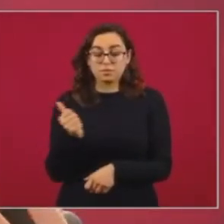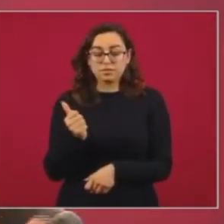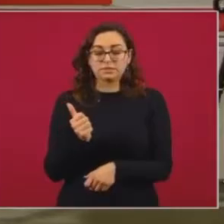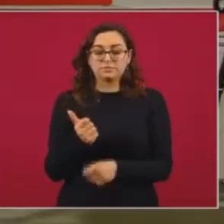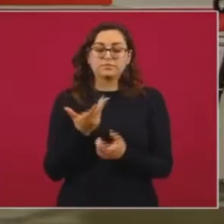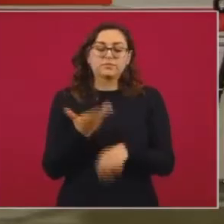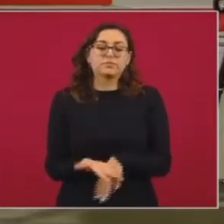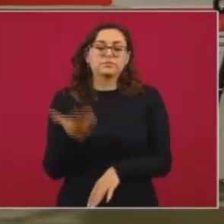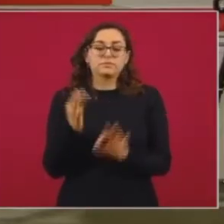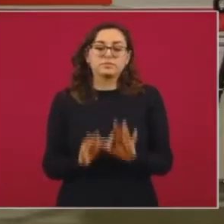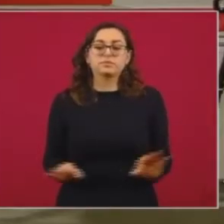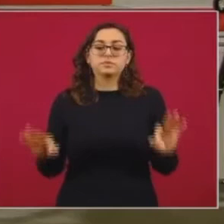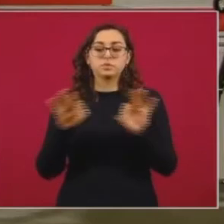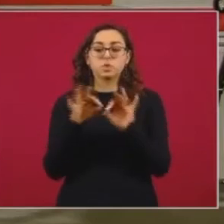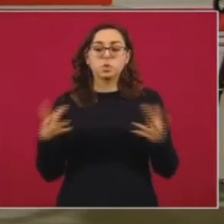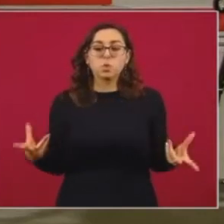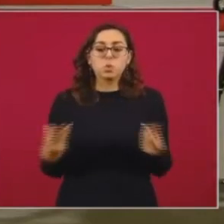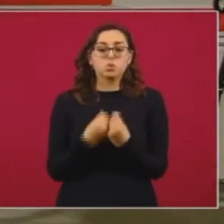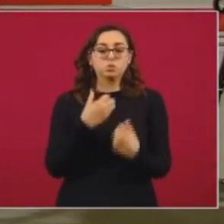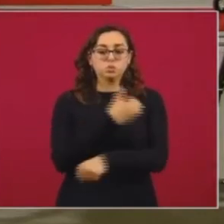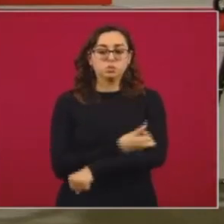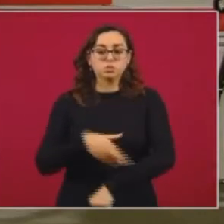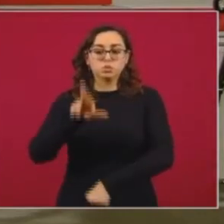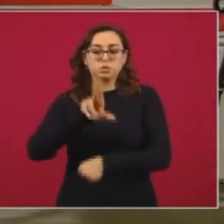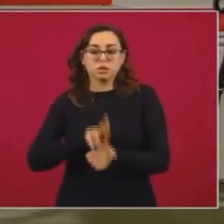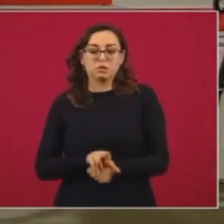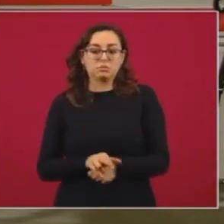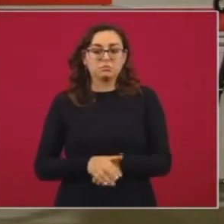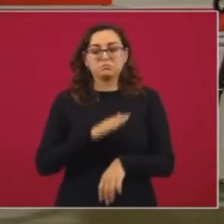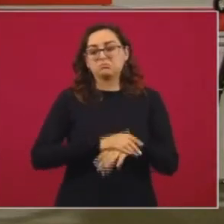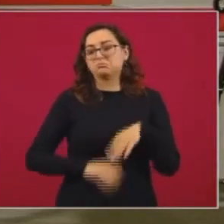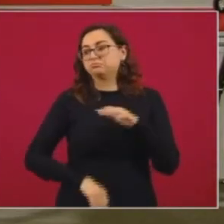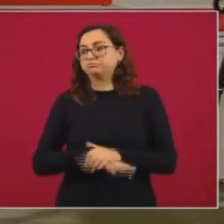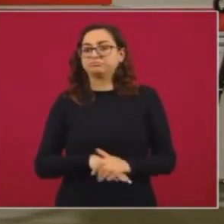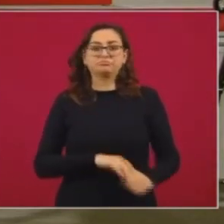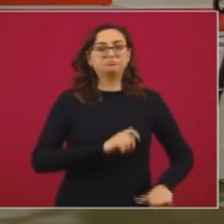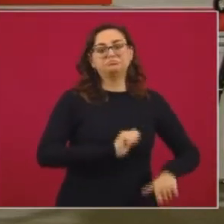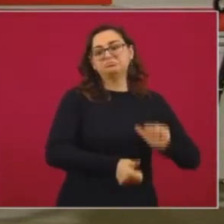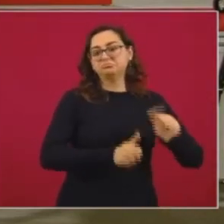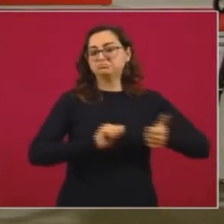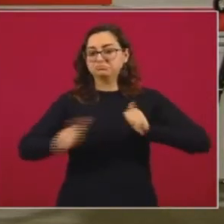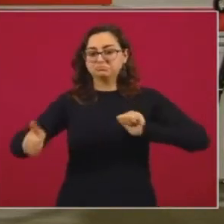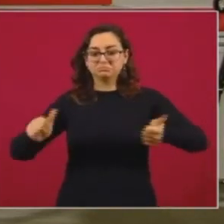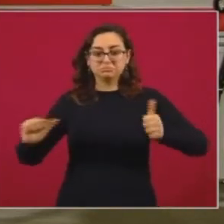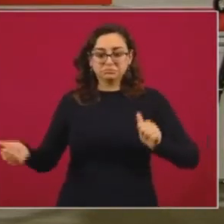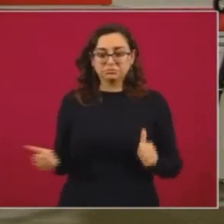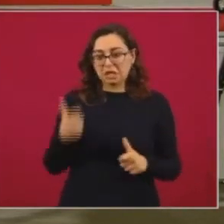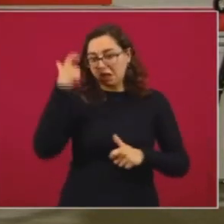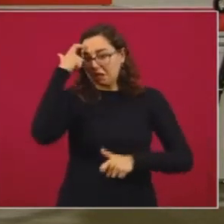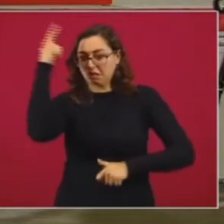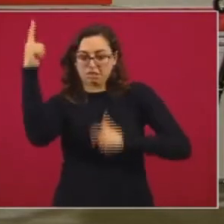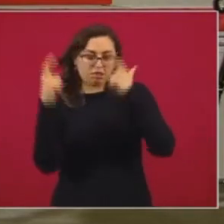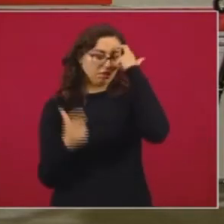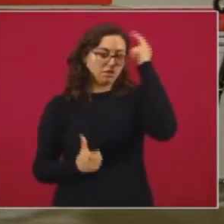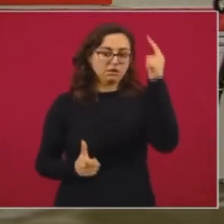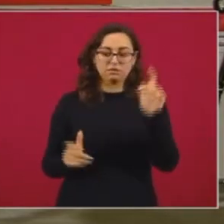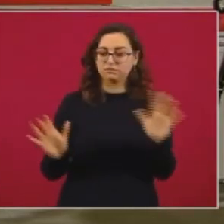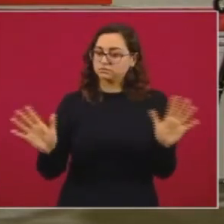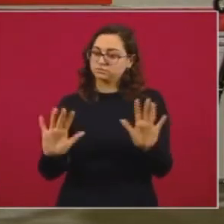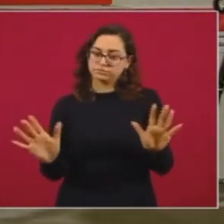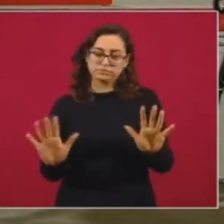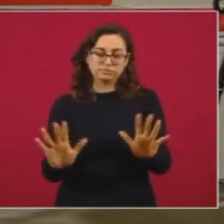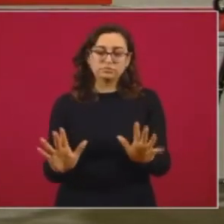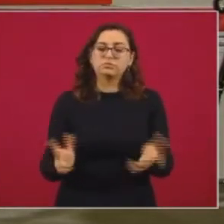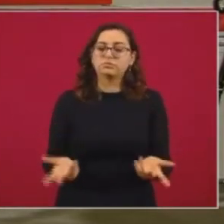la importancia de coordinación. Aquí no es de que cada quien se le ocurra hacer una cosa o la otra. Las políticas públicas